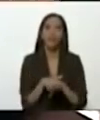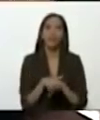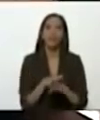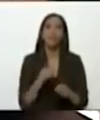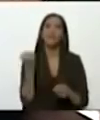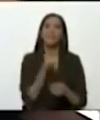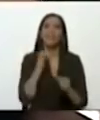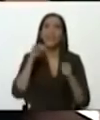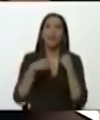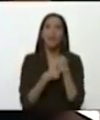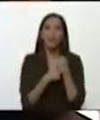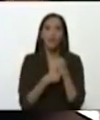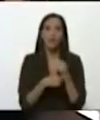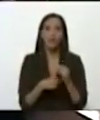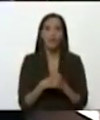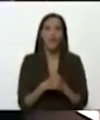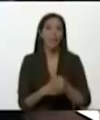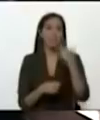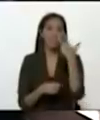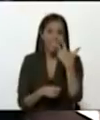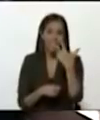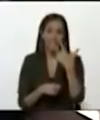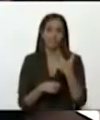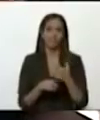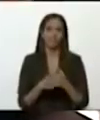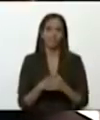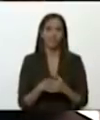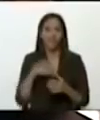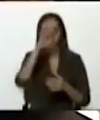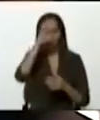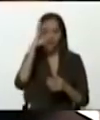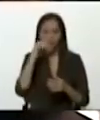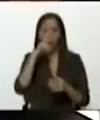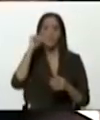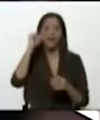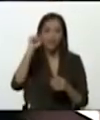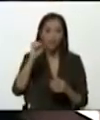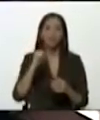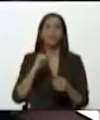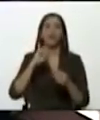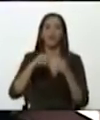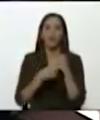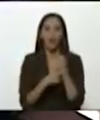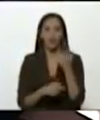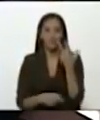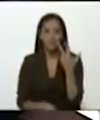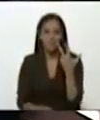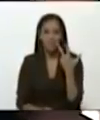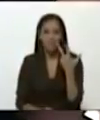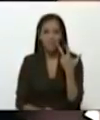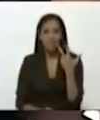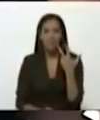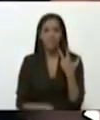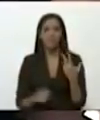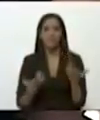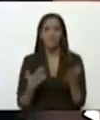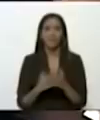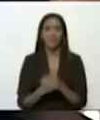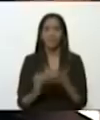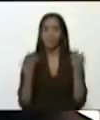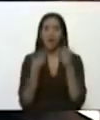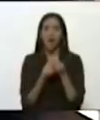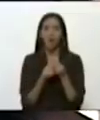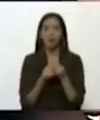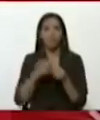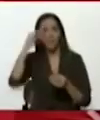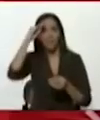Guaidó, a los tres, a Diosdado, al presidente Nicolás Maduro y a Guaidó. Y una junta militar. Una junta